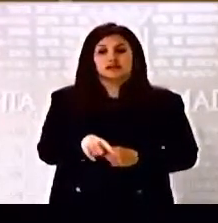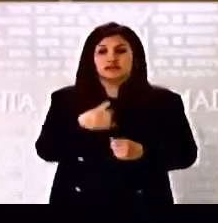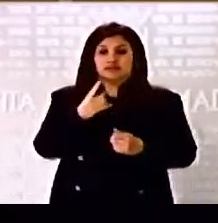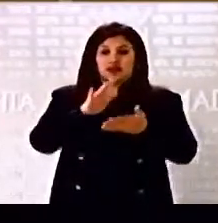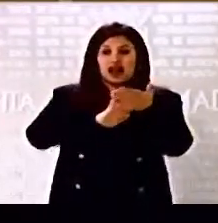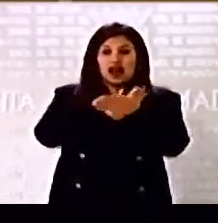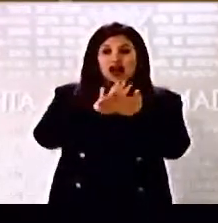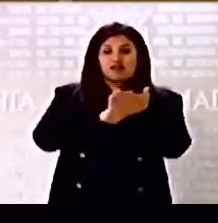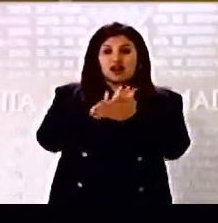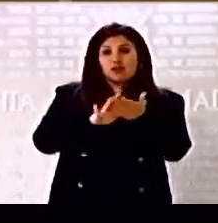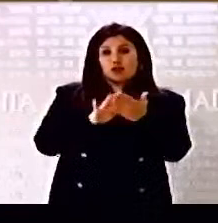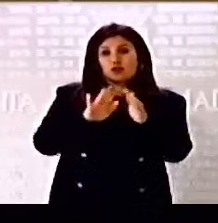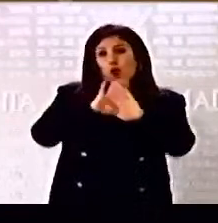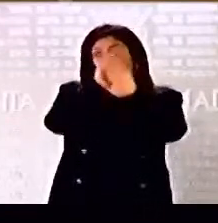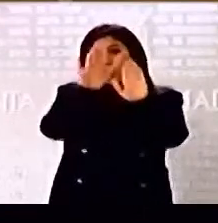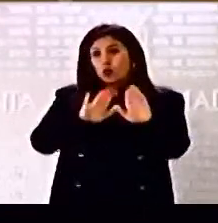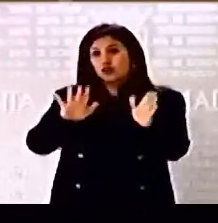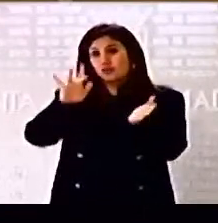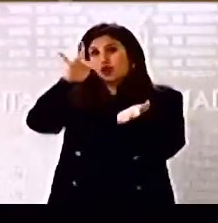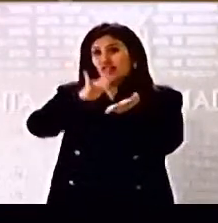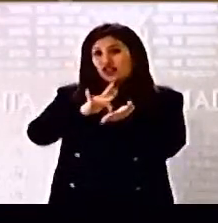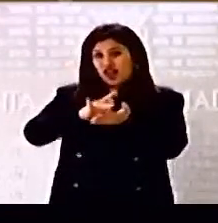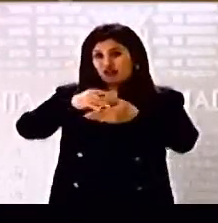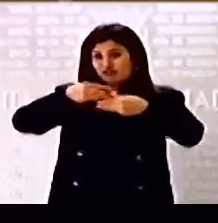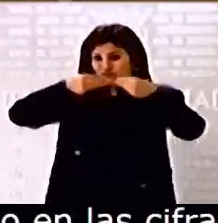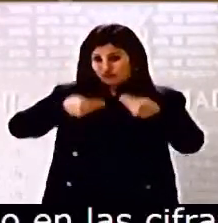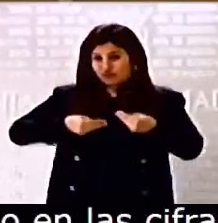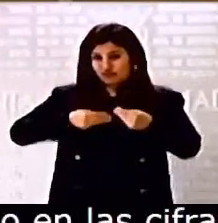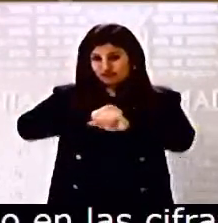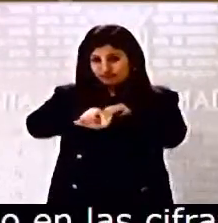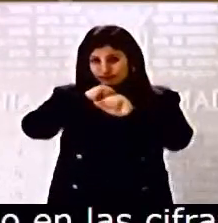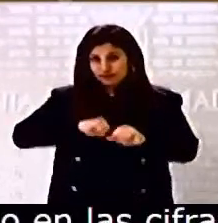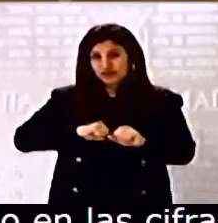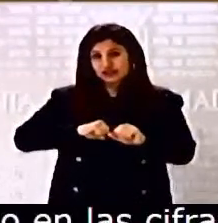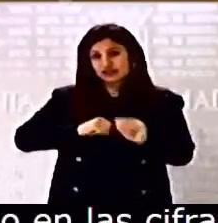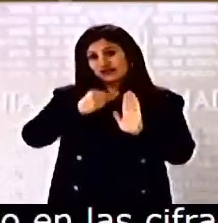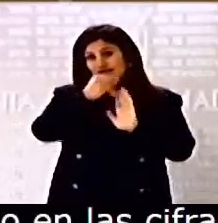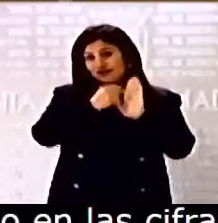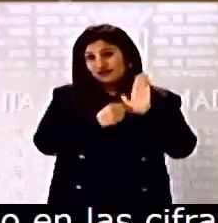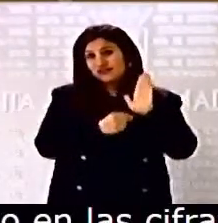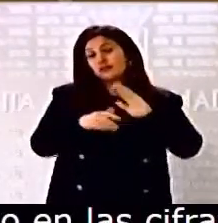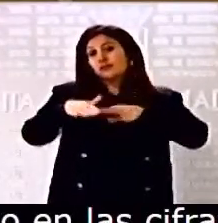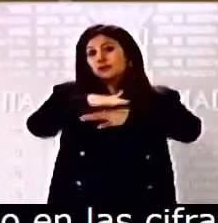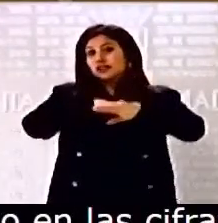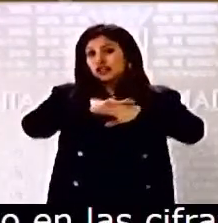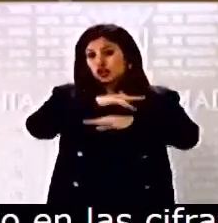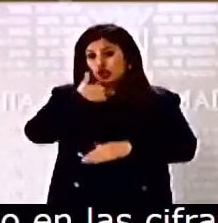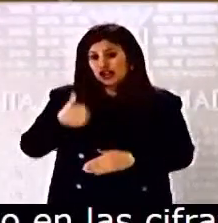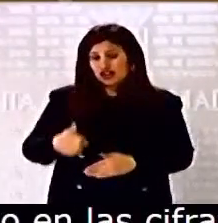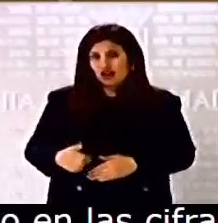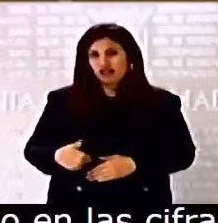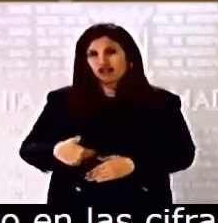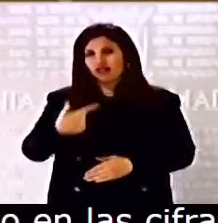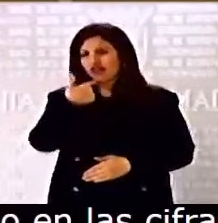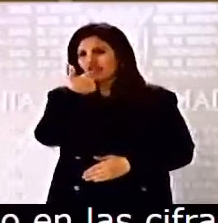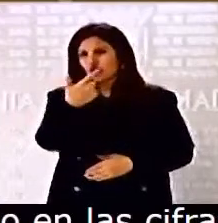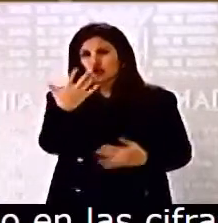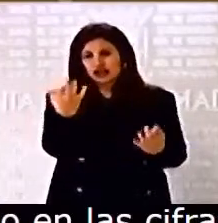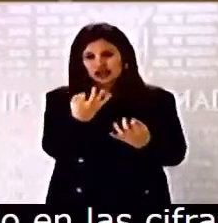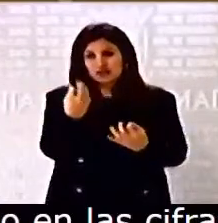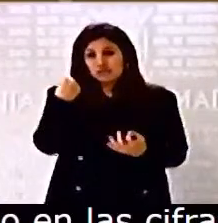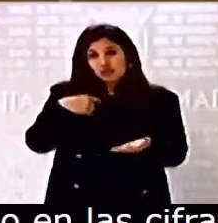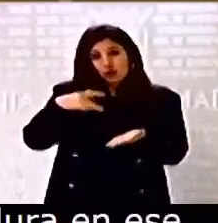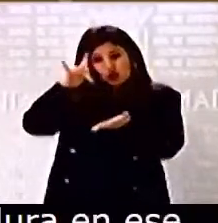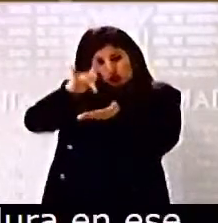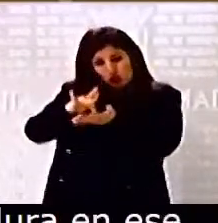consolidado en las cifras oficiales del Ministerio de Sanidad, decirles que Extremadura, en ese único día,